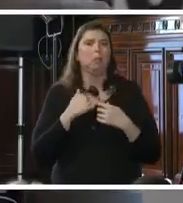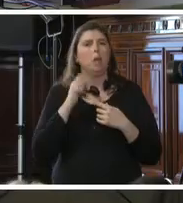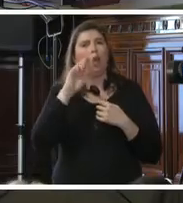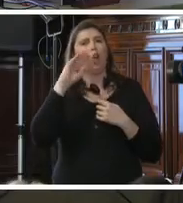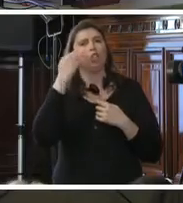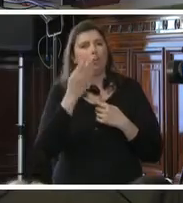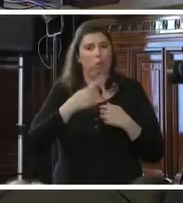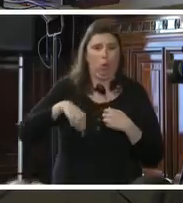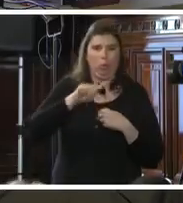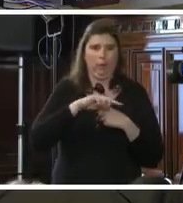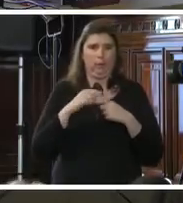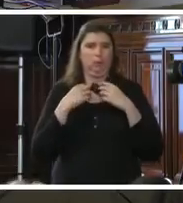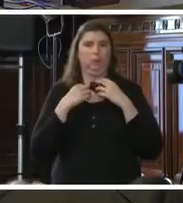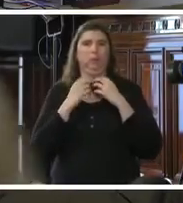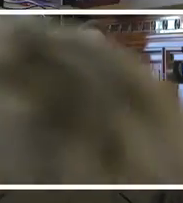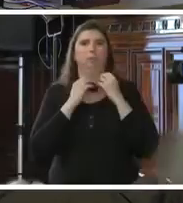reconocimiento.